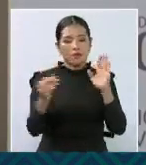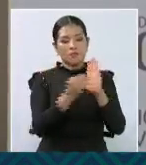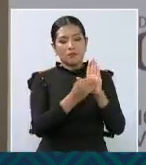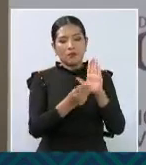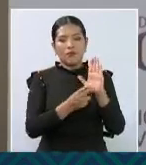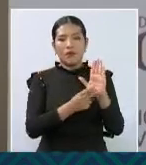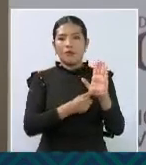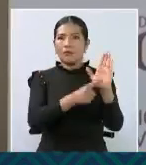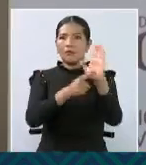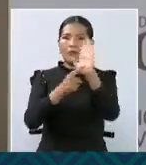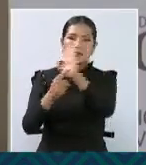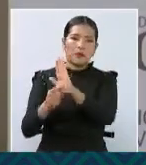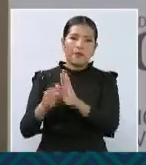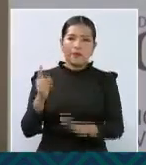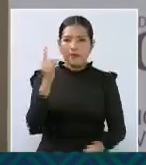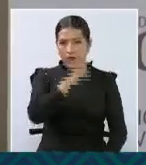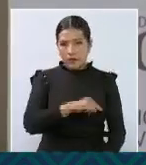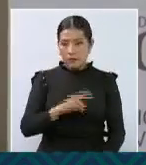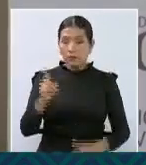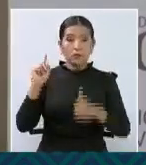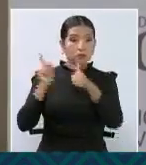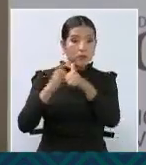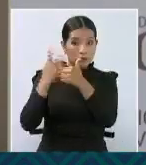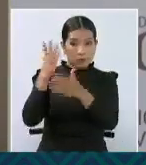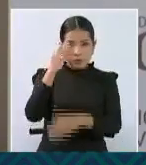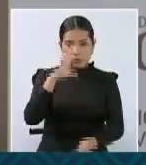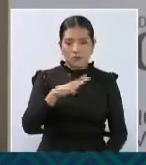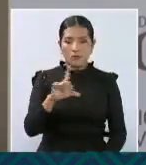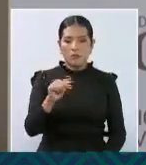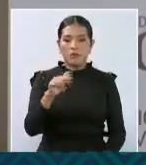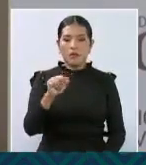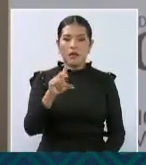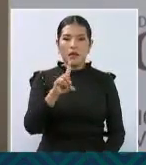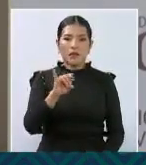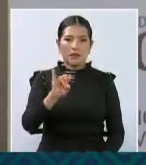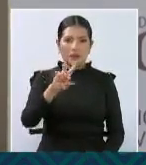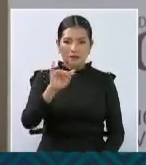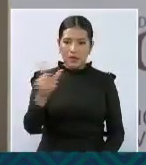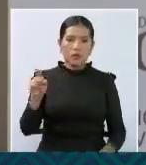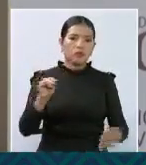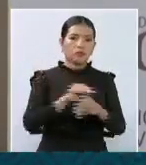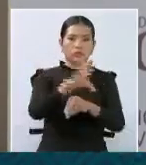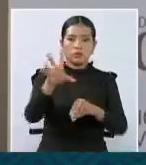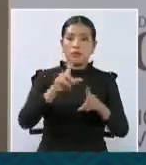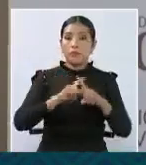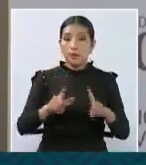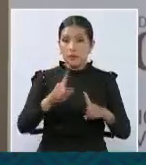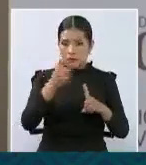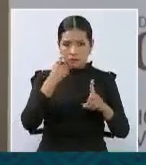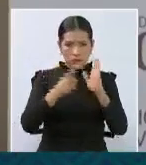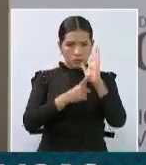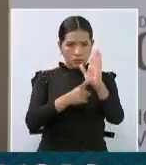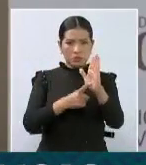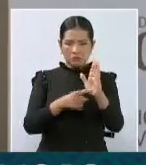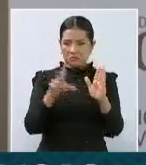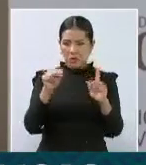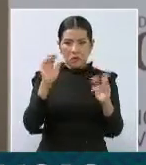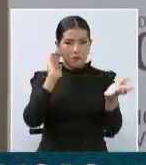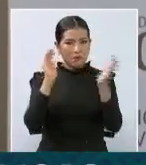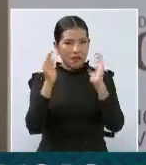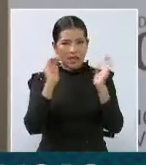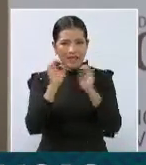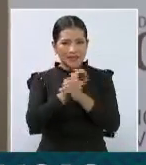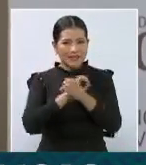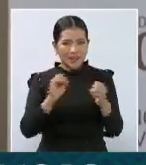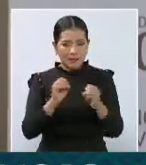La primera fue el señor Landívar y aquí yo quiero hacer ver que no se asemeja ni siquiera en el